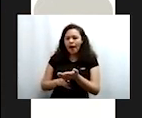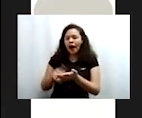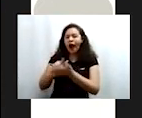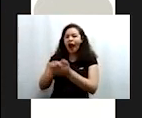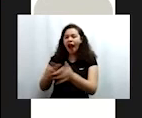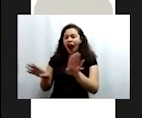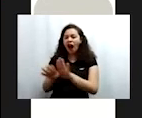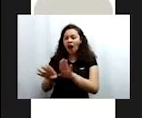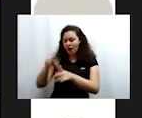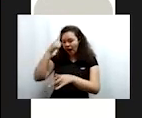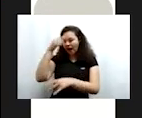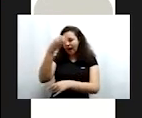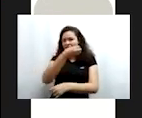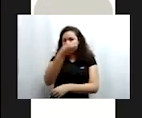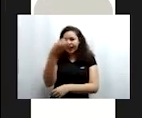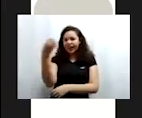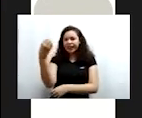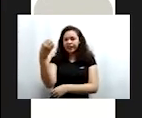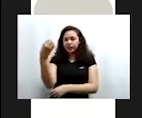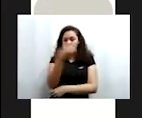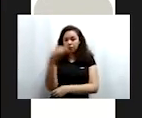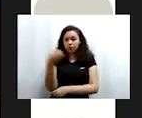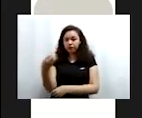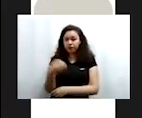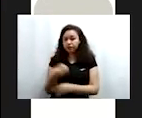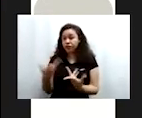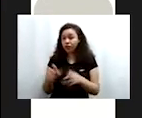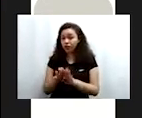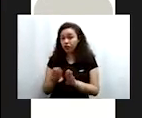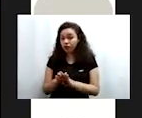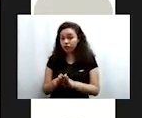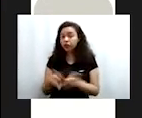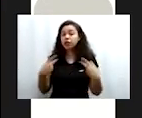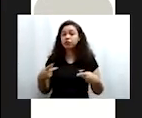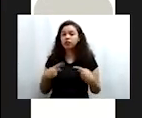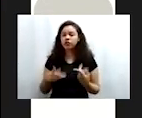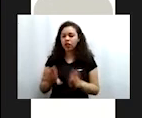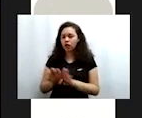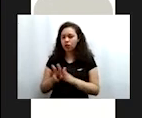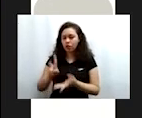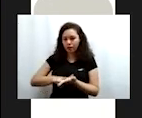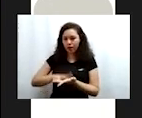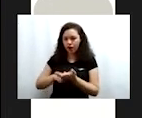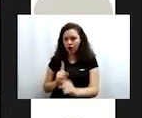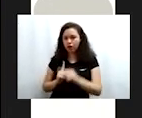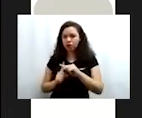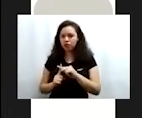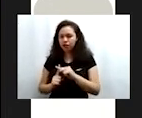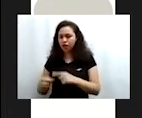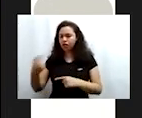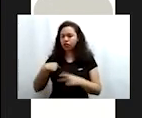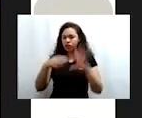la organización, por qué él es una persona de valor agregado, por qué él pertenece a esa